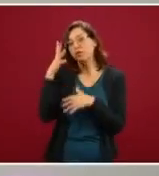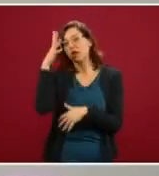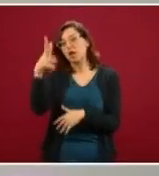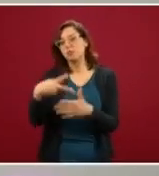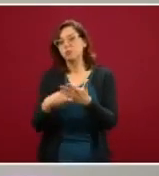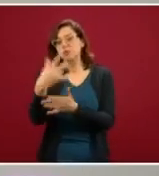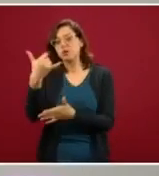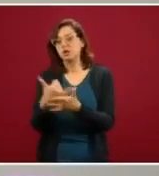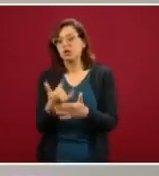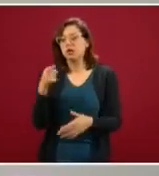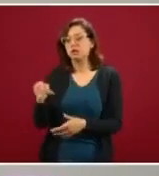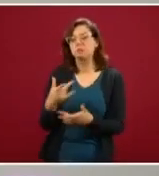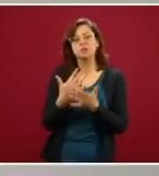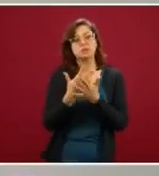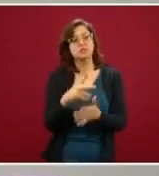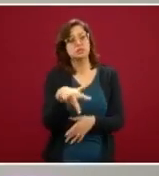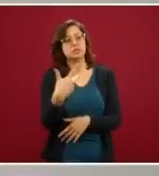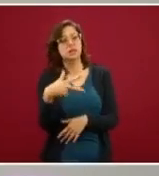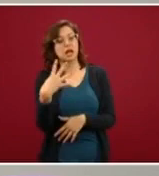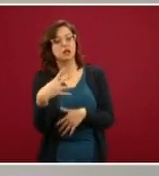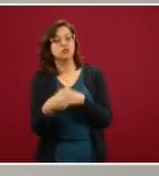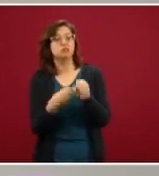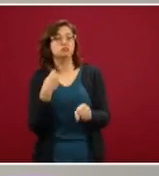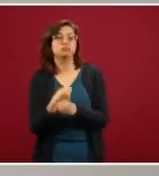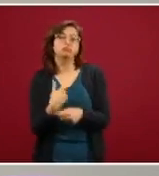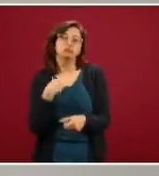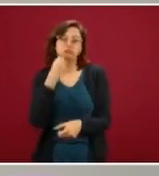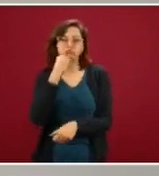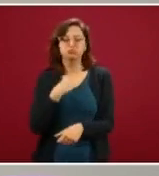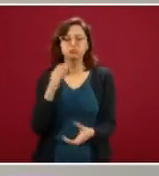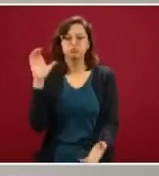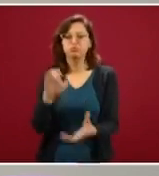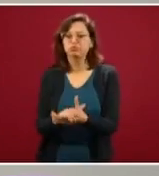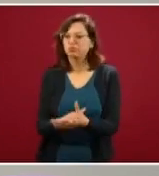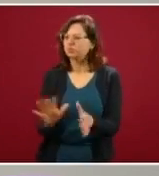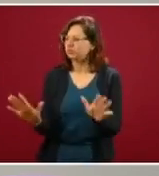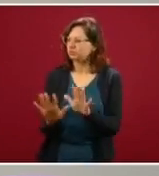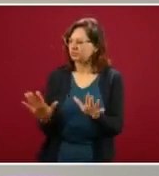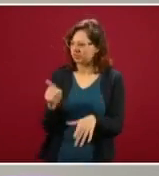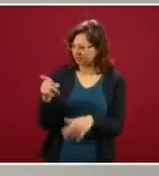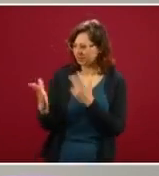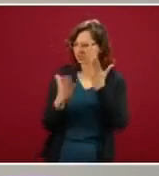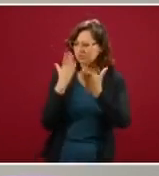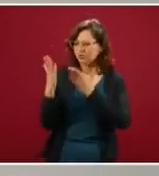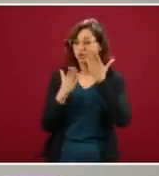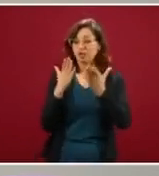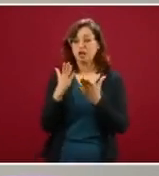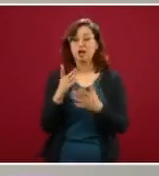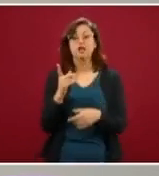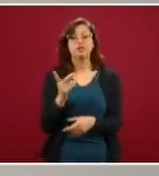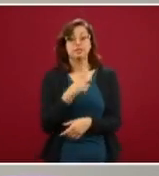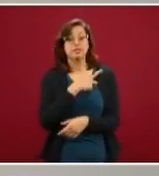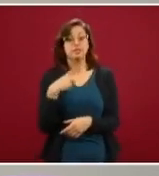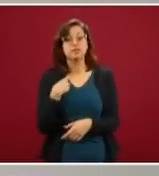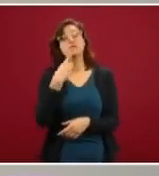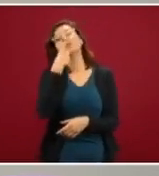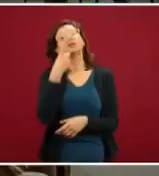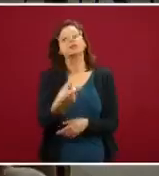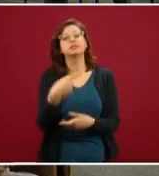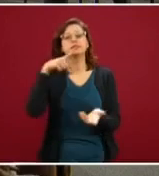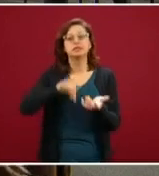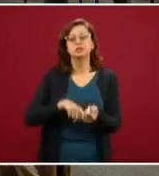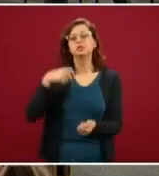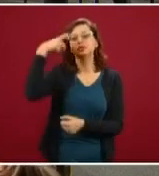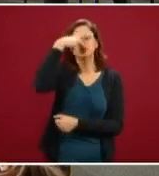esperando tener 13, 14 años para casarse, sino que estudien. Y dejen decirles que de muchos de los psicólogos,